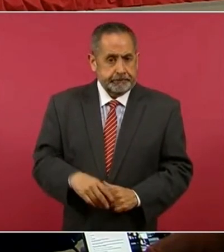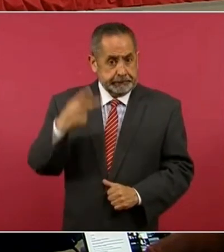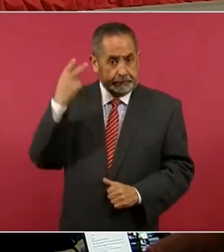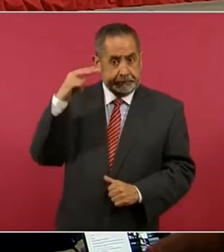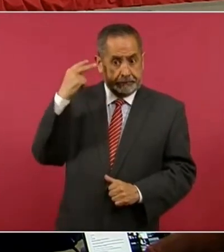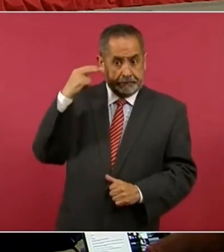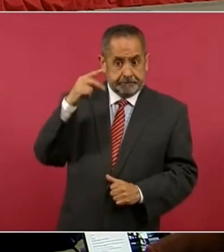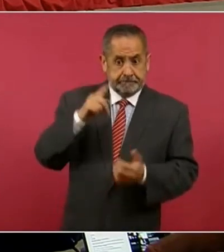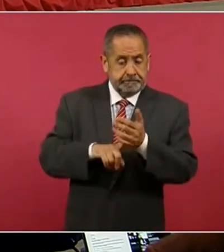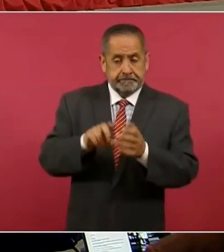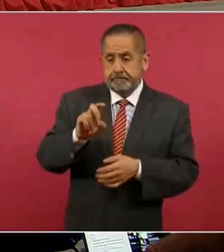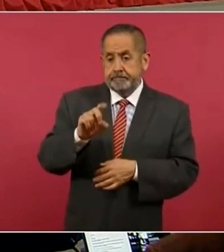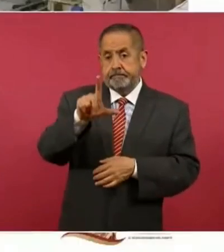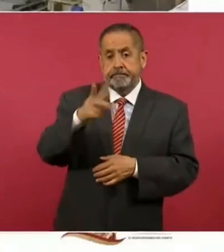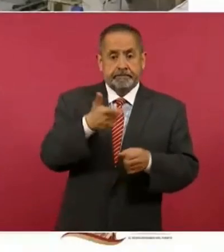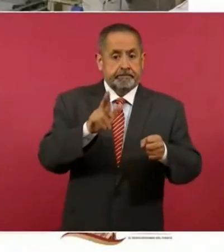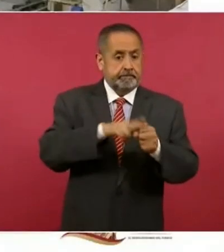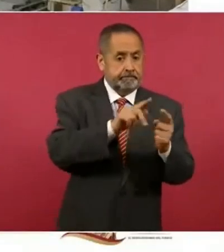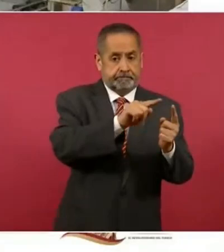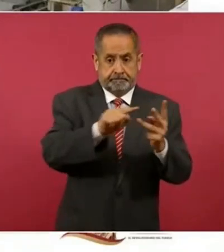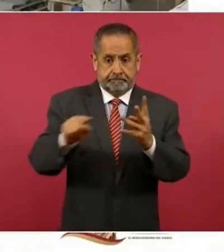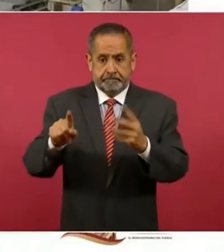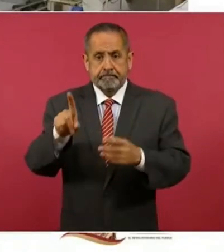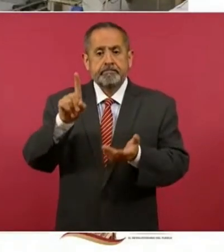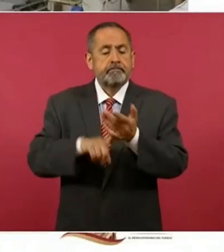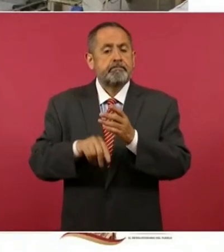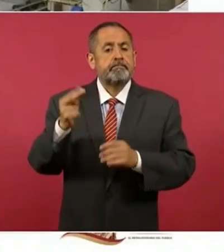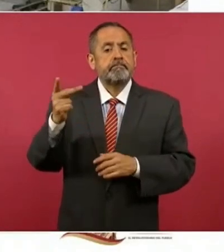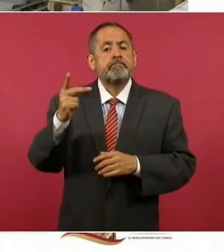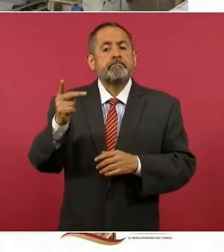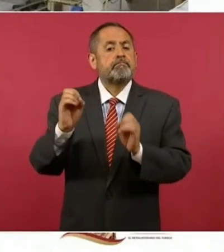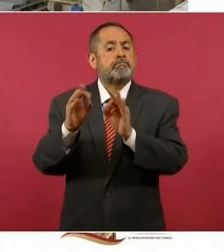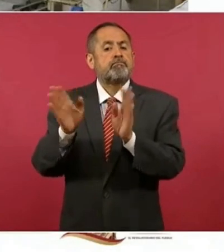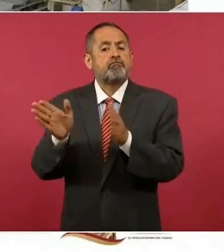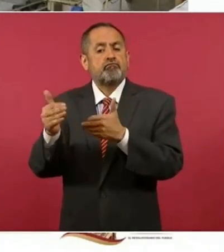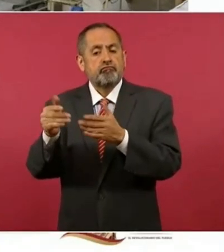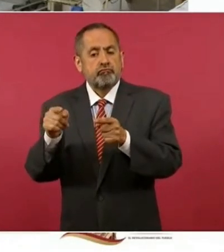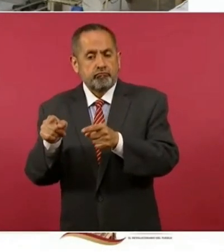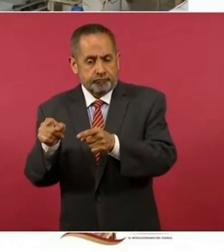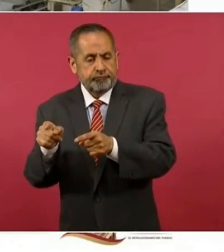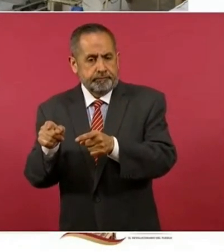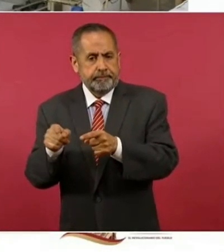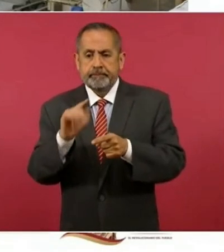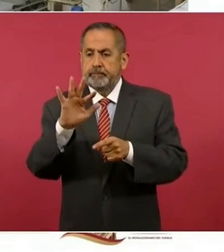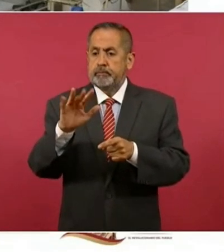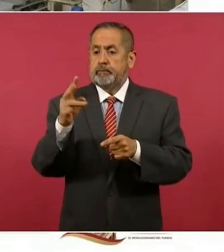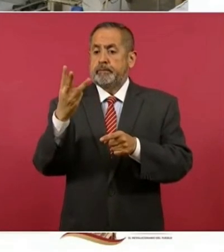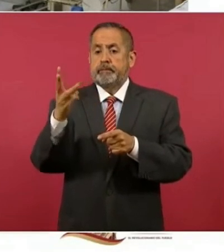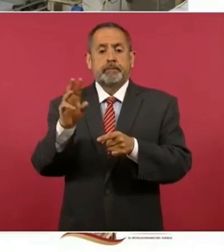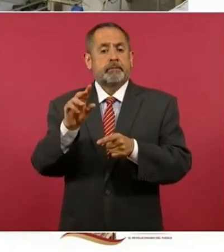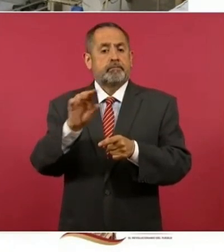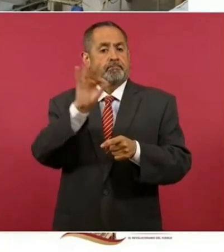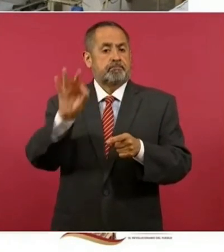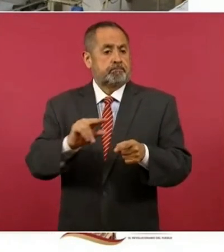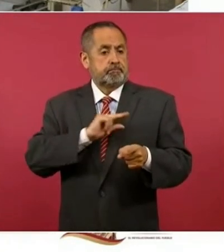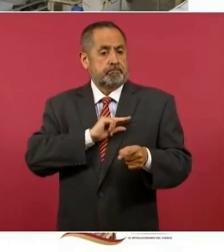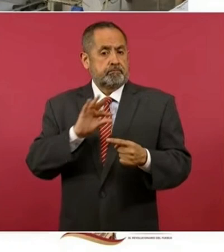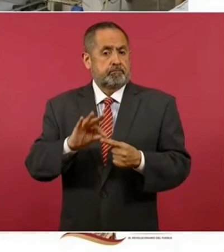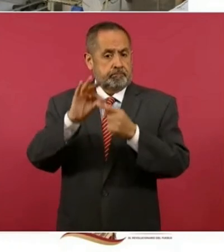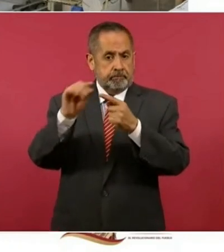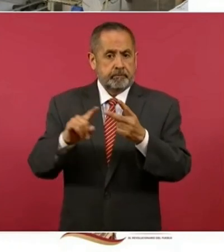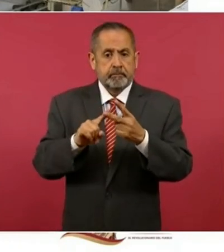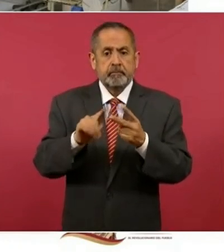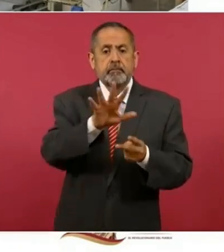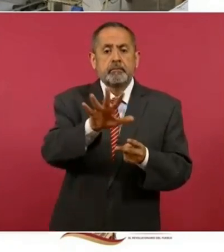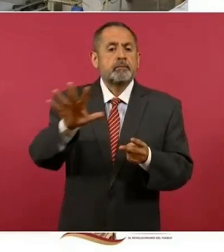37 hospitales y 1,025 centros de salud, se cuenta con una cobertura de 53% de médicos especialistas,